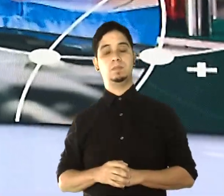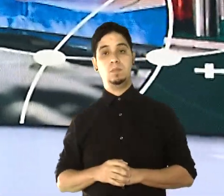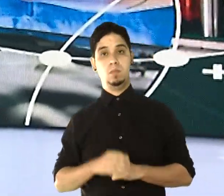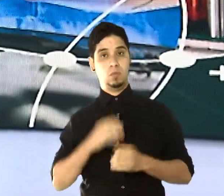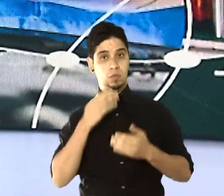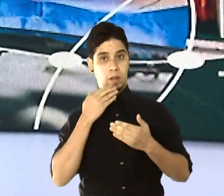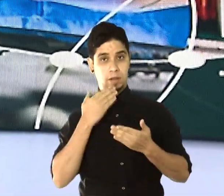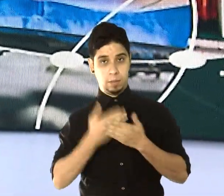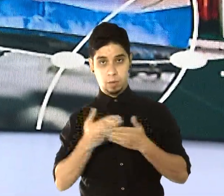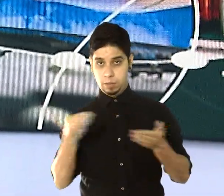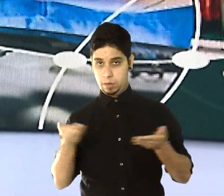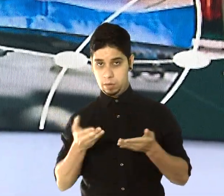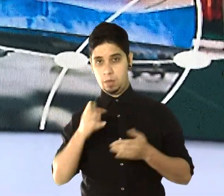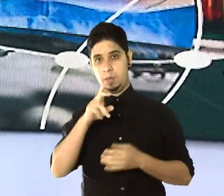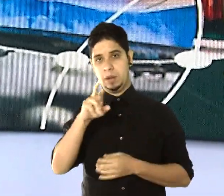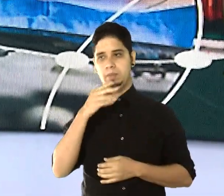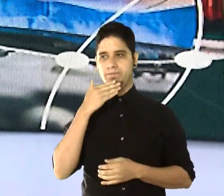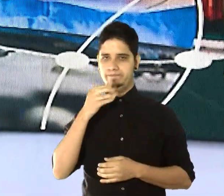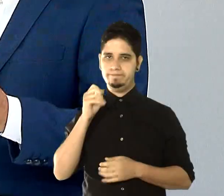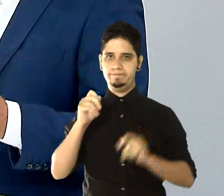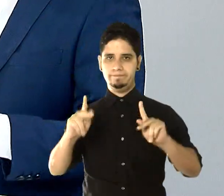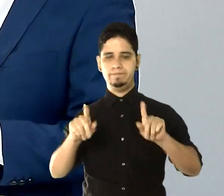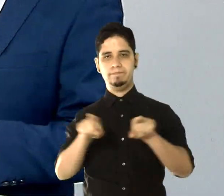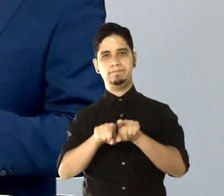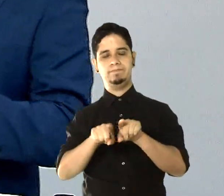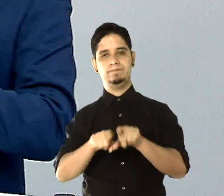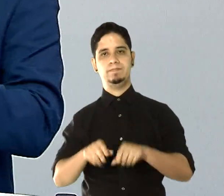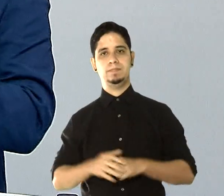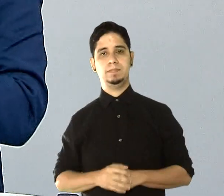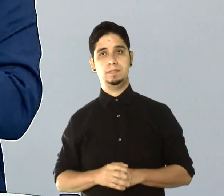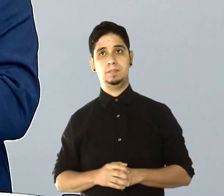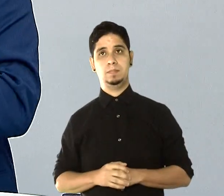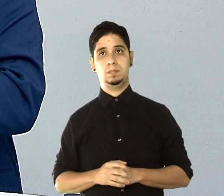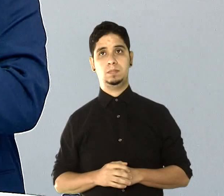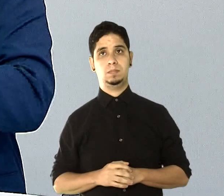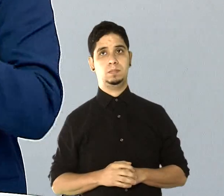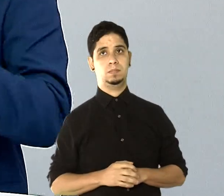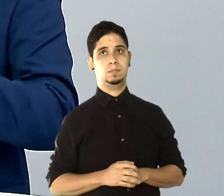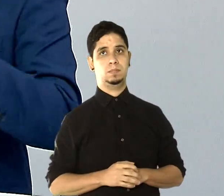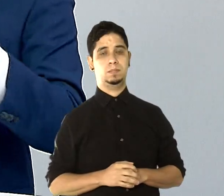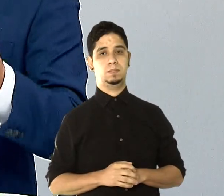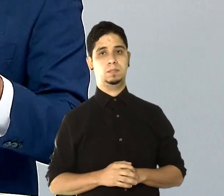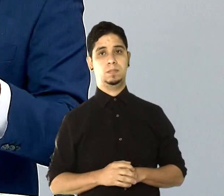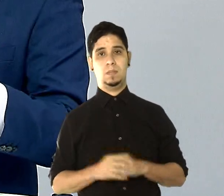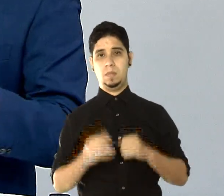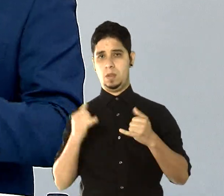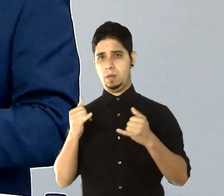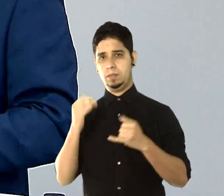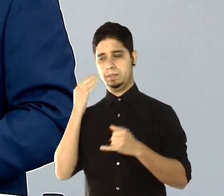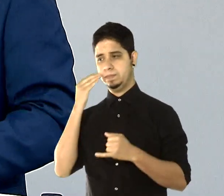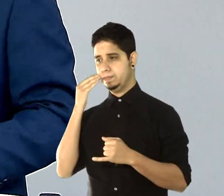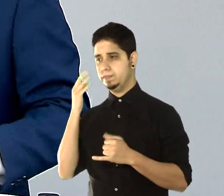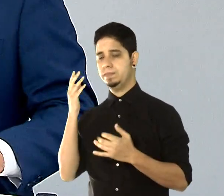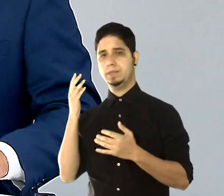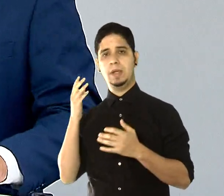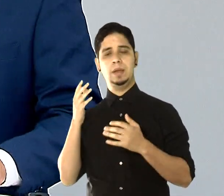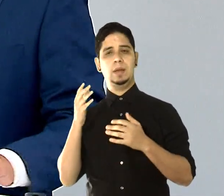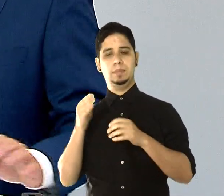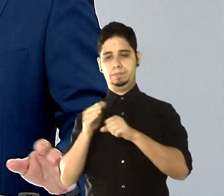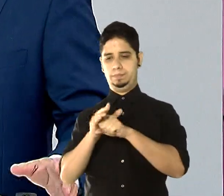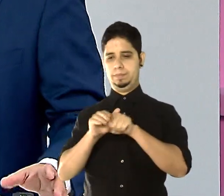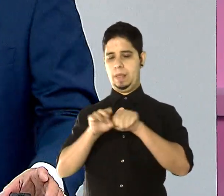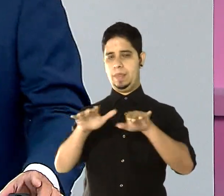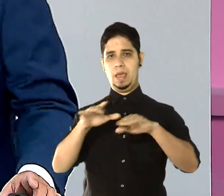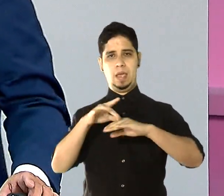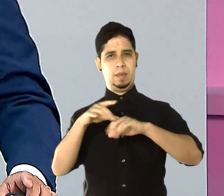a WIPR por esta oportunidad. Y dentro de lo que es la pandemia, anteriormente la secuencia de terremotos y lo que